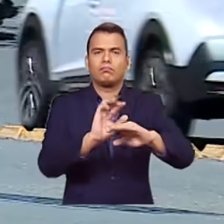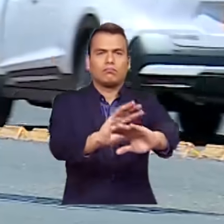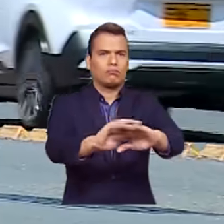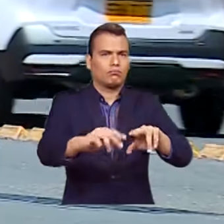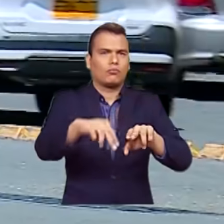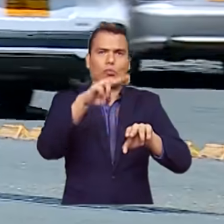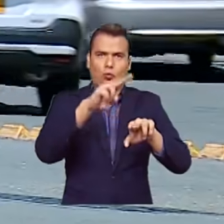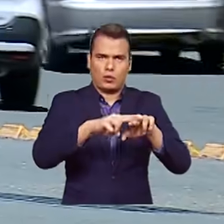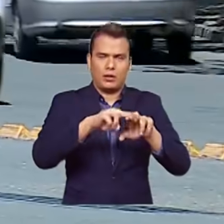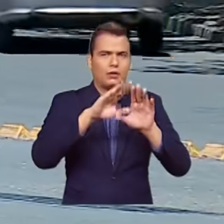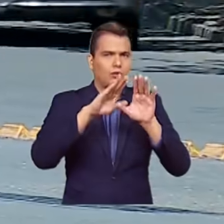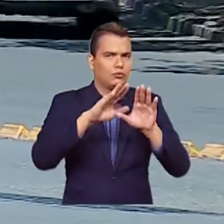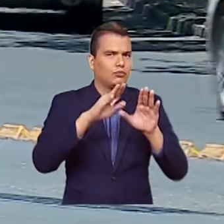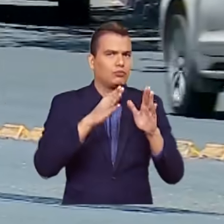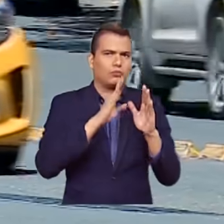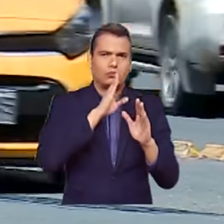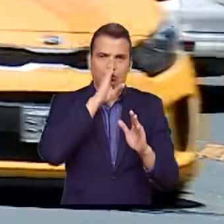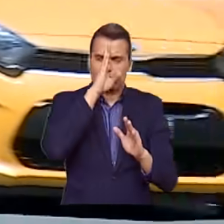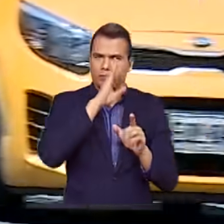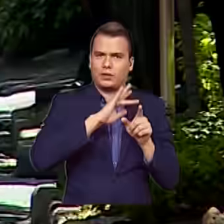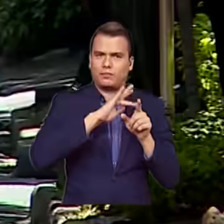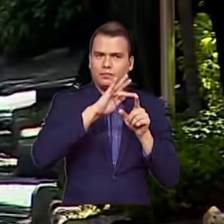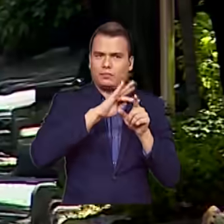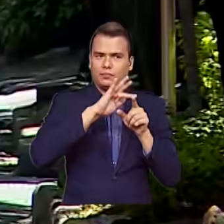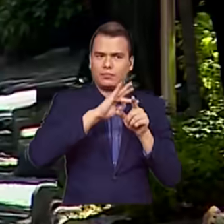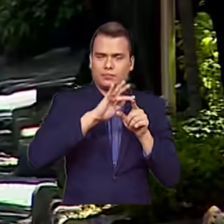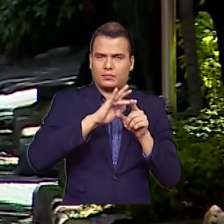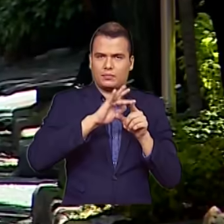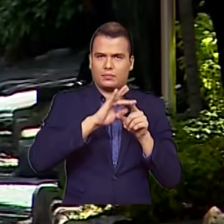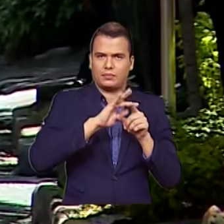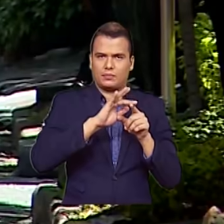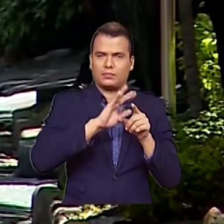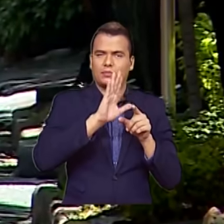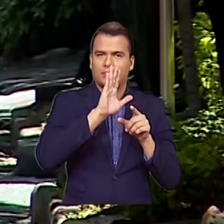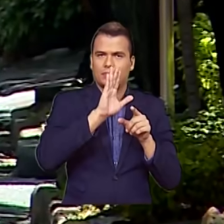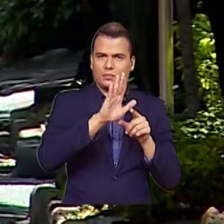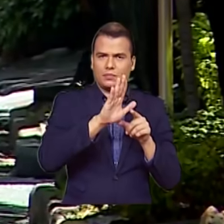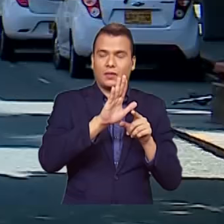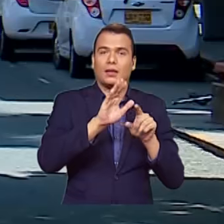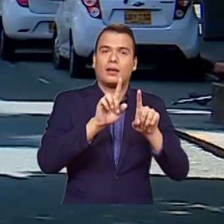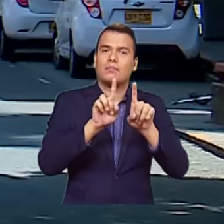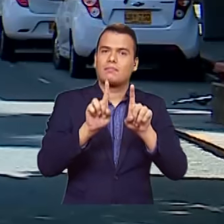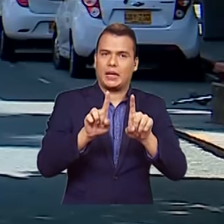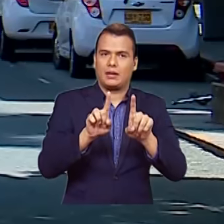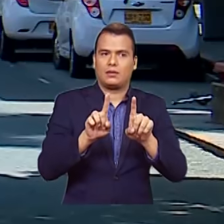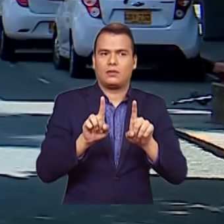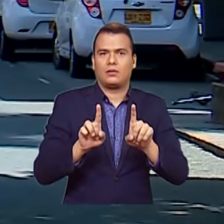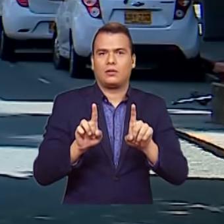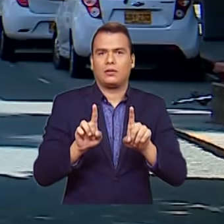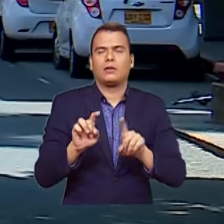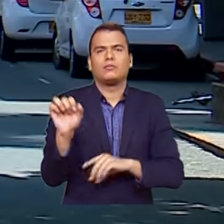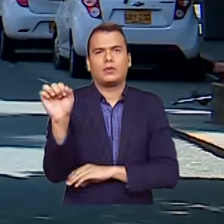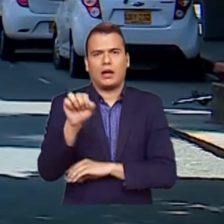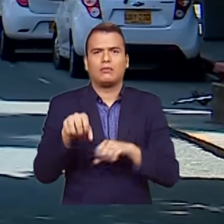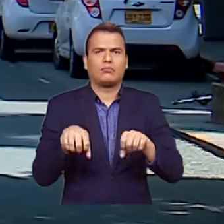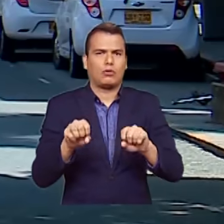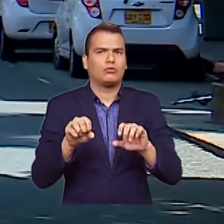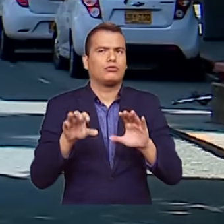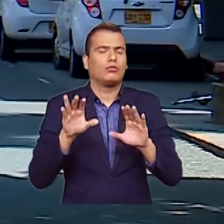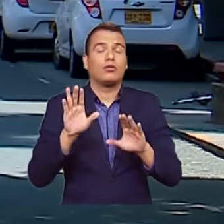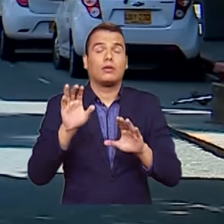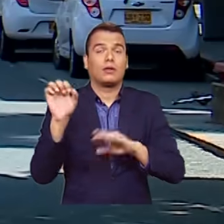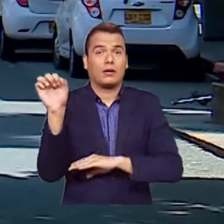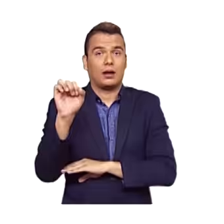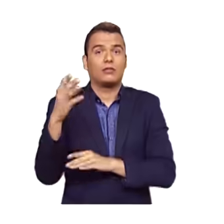normal a lo establecido desde el 16 de enero del 2020 hasta el 30 de junio del 2020 que está para vehículos particulares de servicio